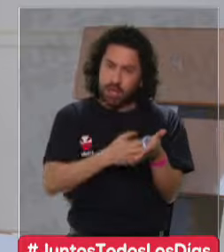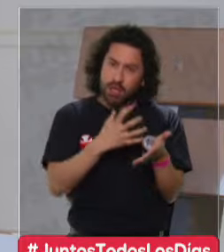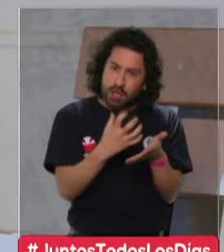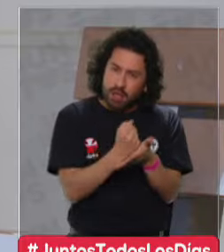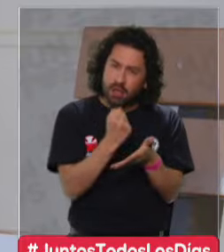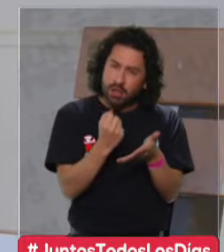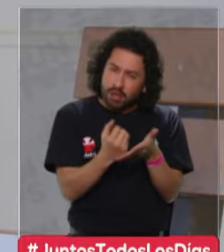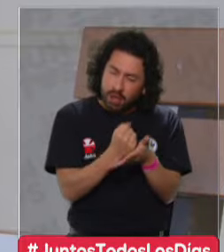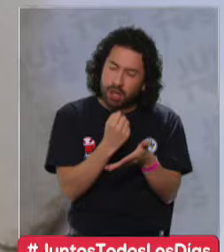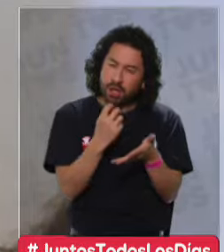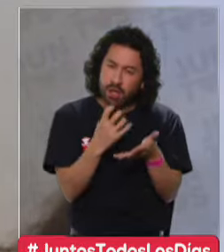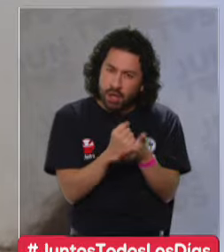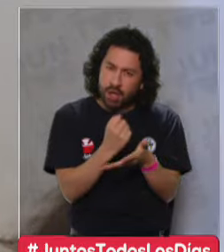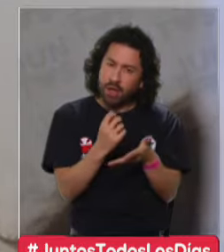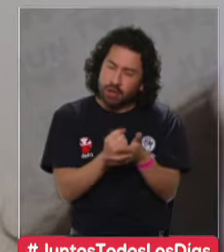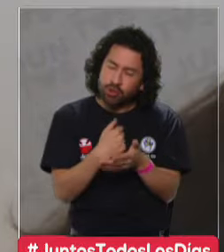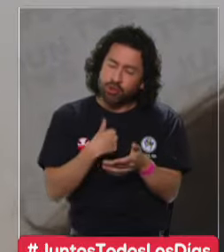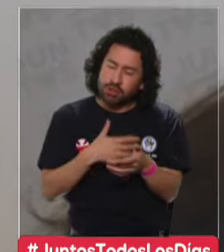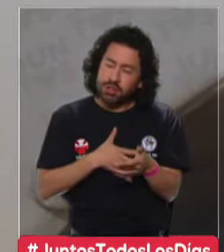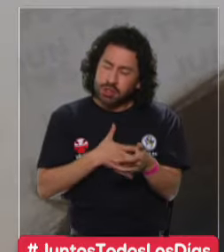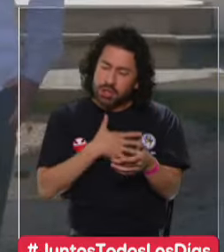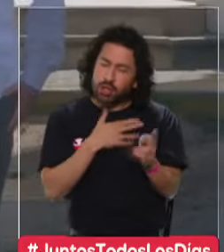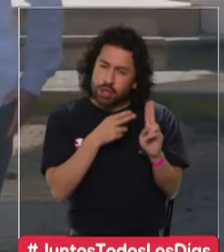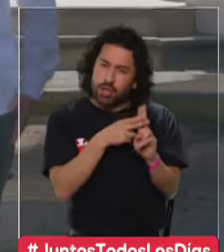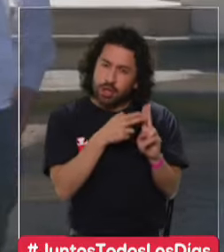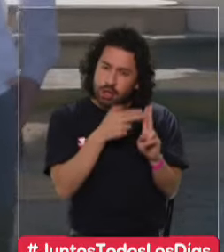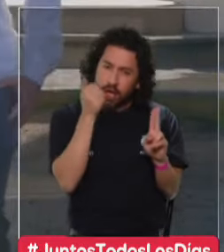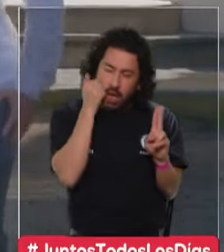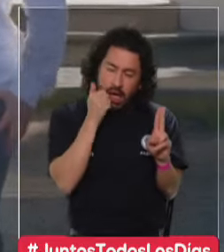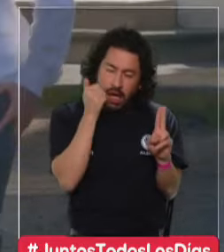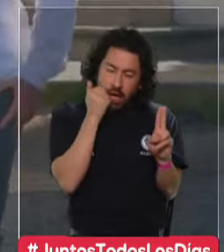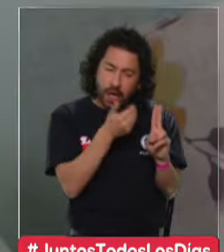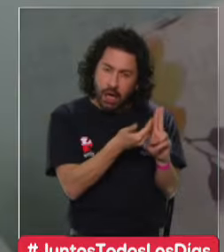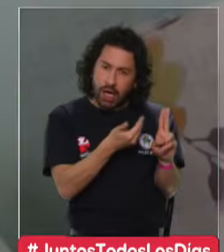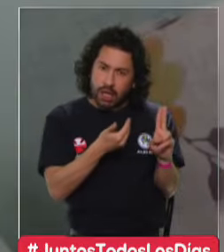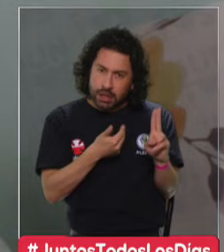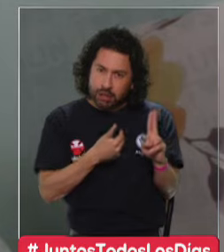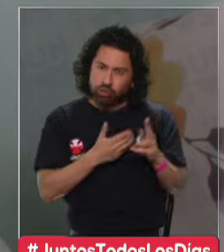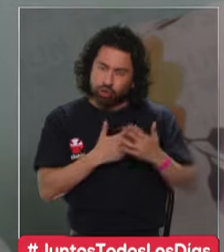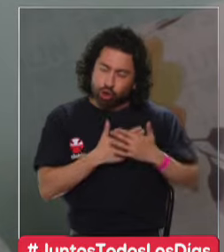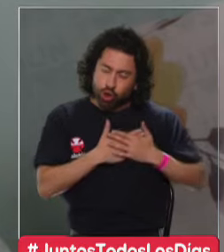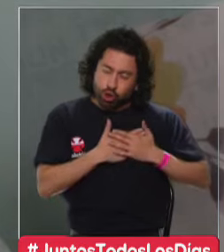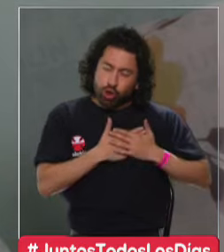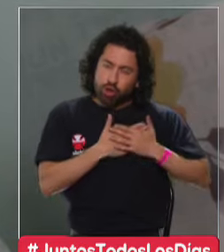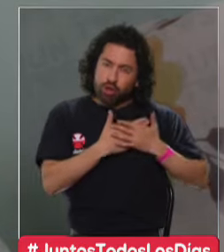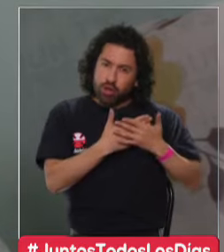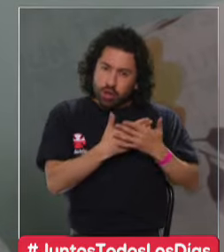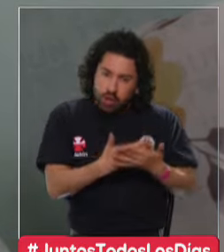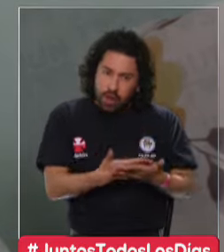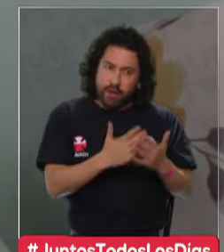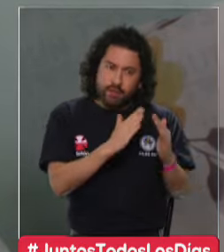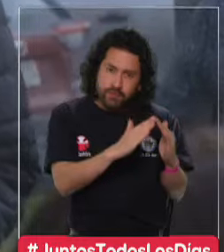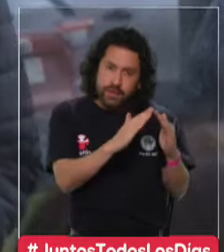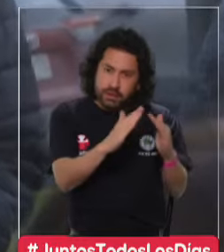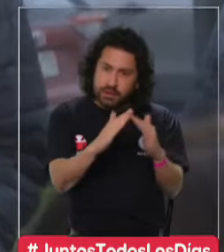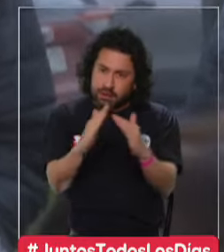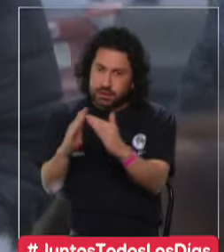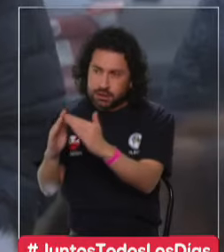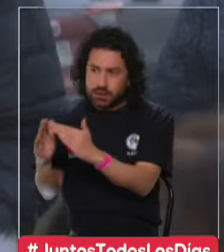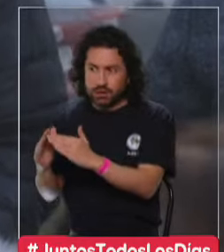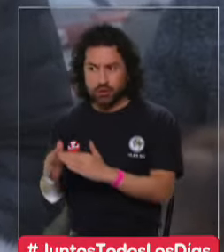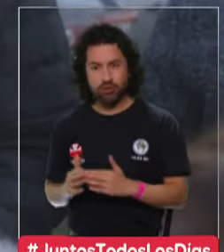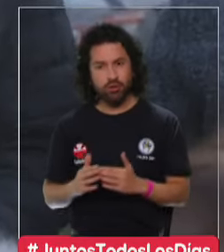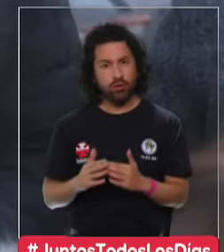Siento el cariño de la Teletón, la solidaridad de los vecinos. La verdad